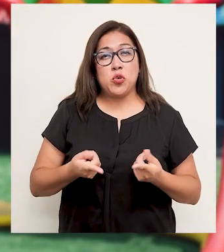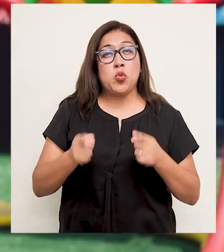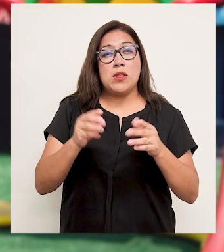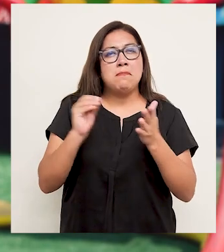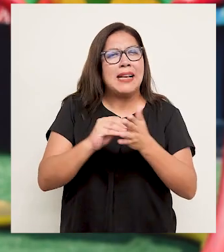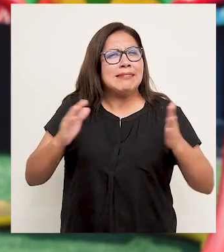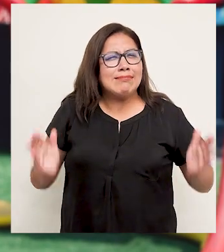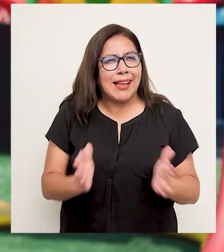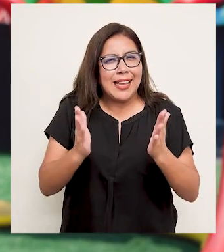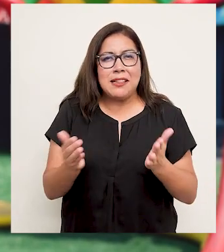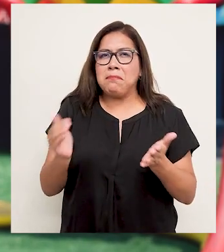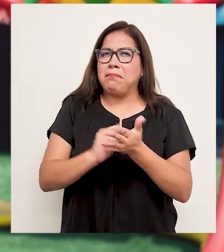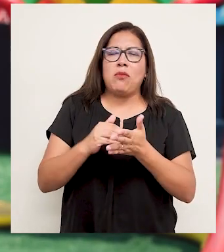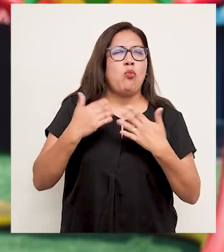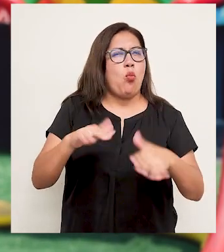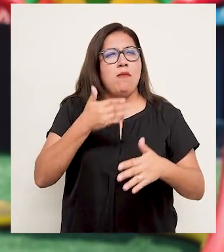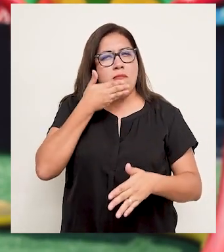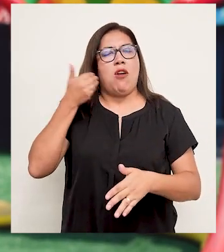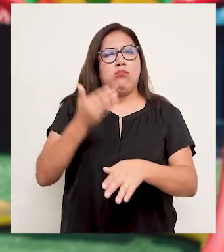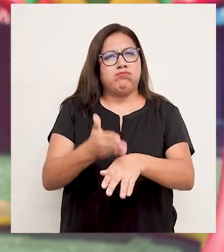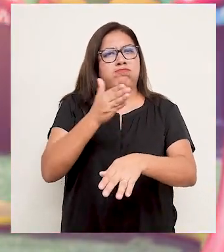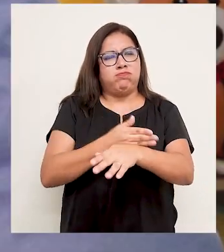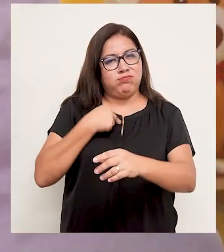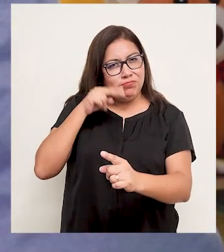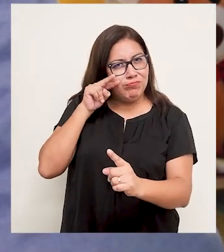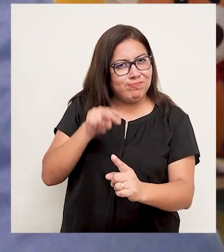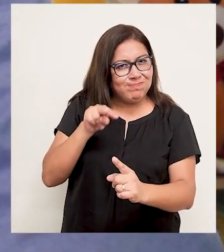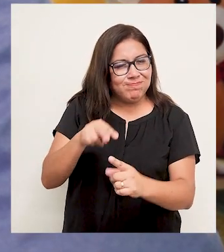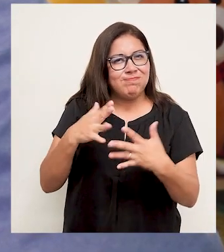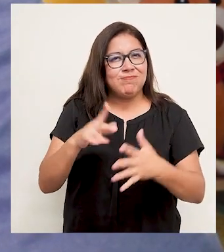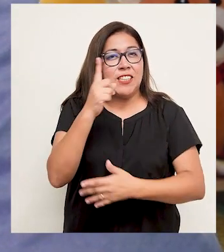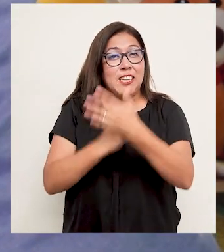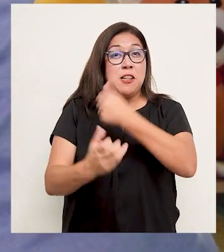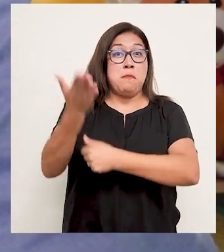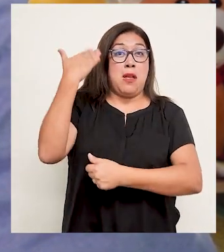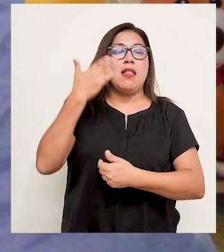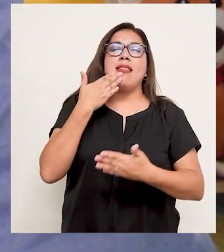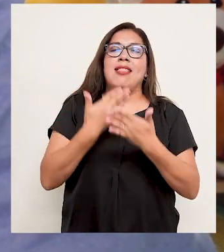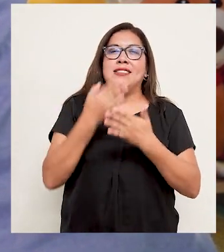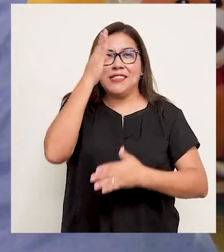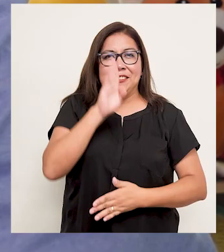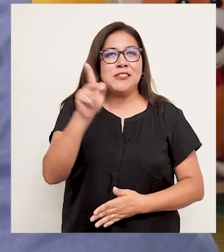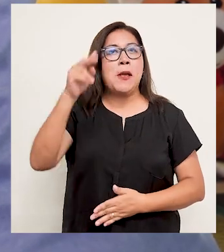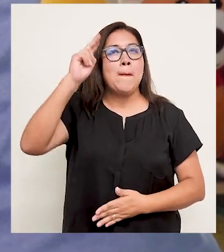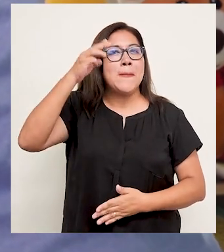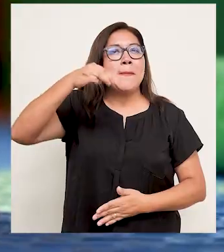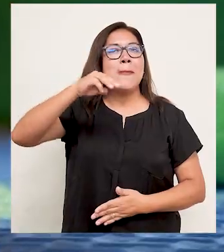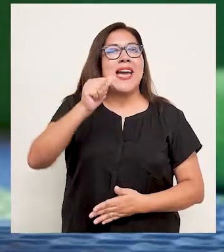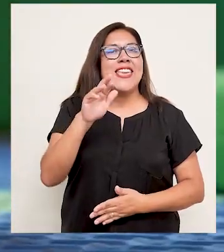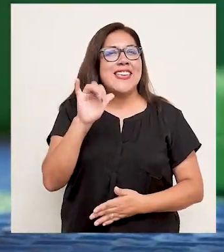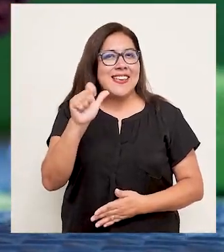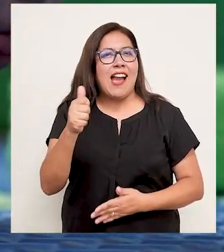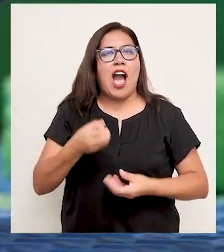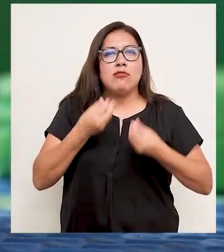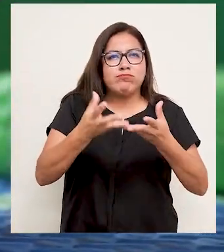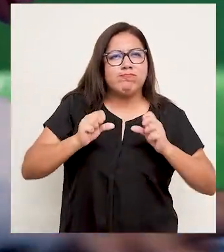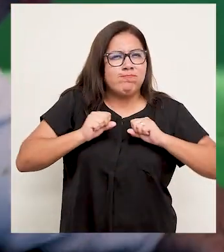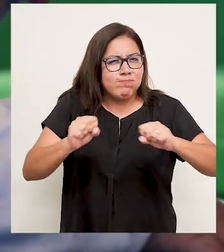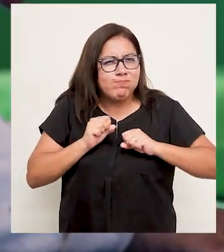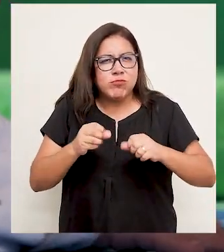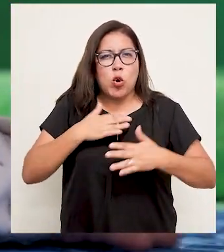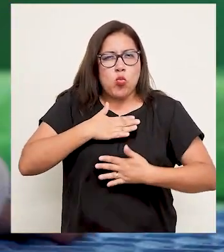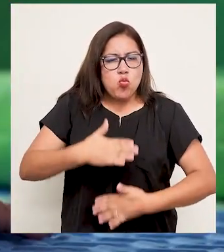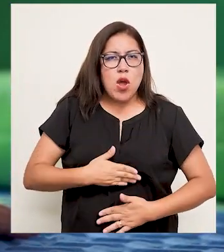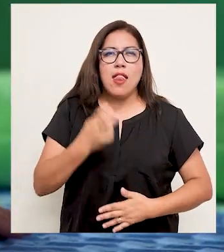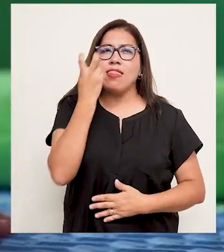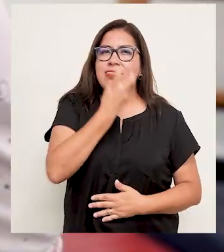Cuanto más estimulación le den, es mejor. Yo he visto en ella. Gracias a Dios, el año pasado me tocó con la misma María y ella me mandó muchas terapias, ocupacional,